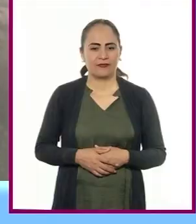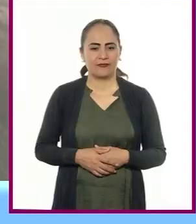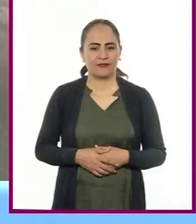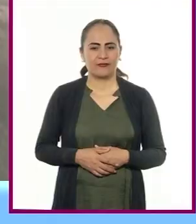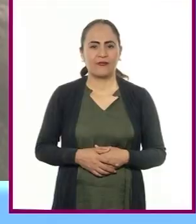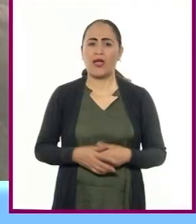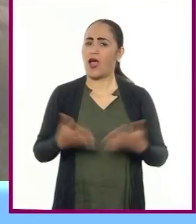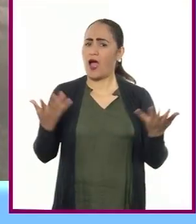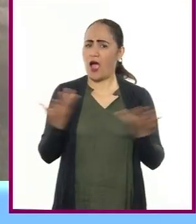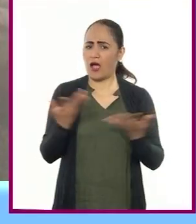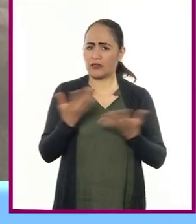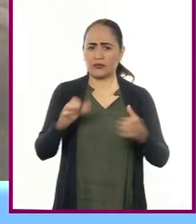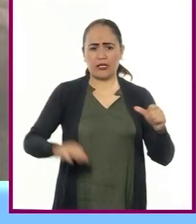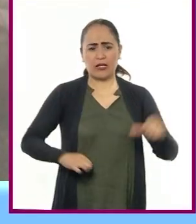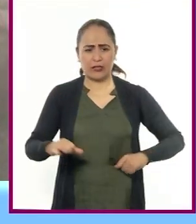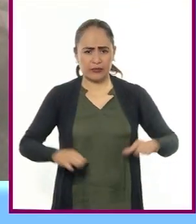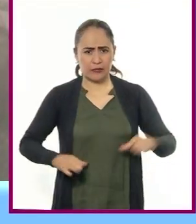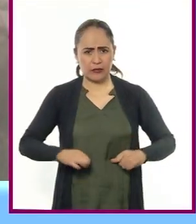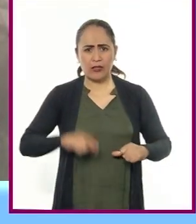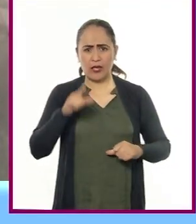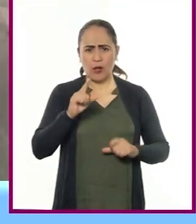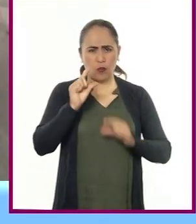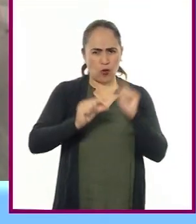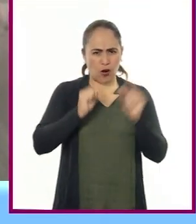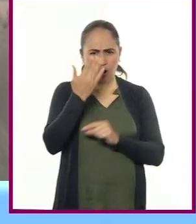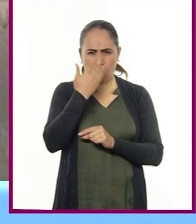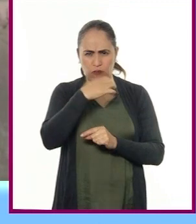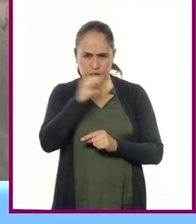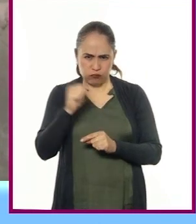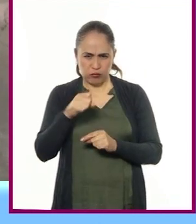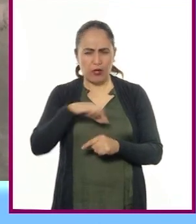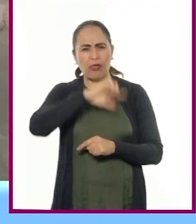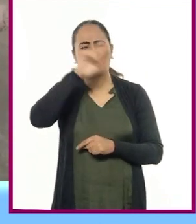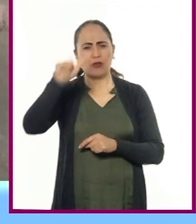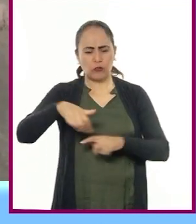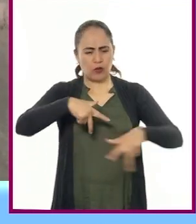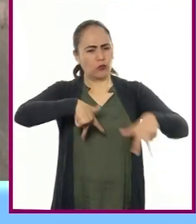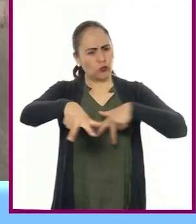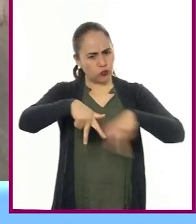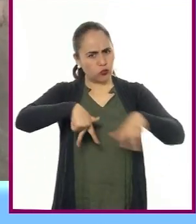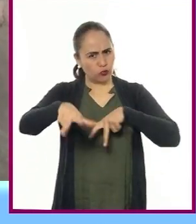Realiza actividades que estimulan sus habilidades y destrezas que le sirvan en la práctica.